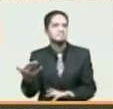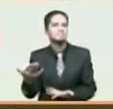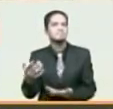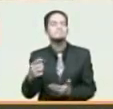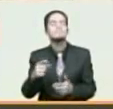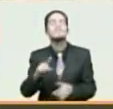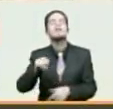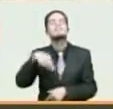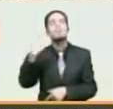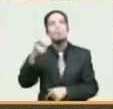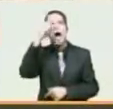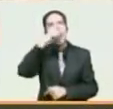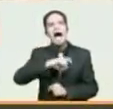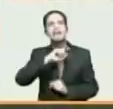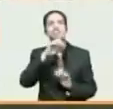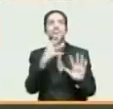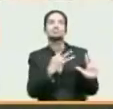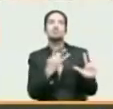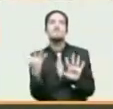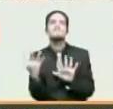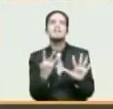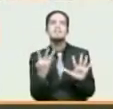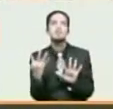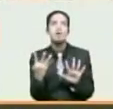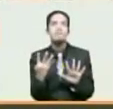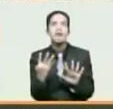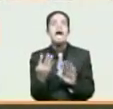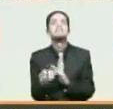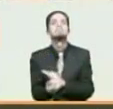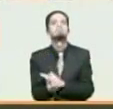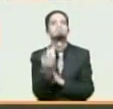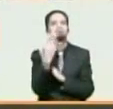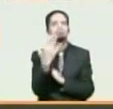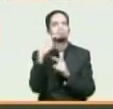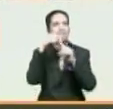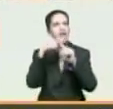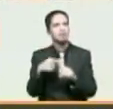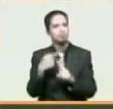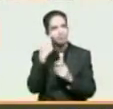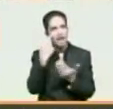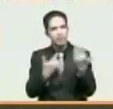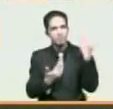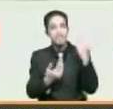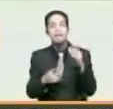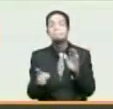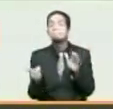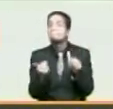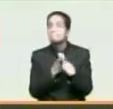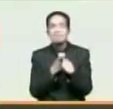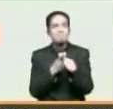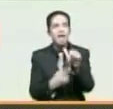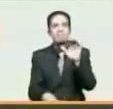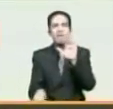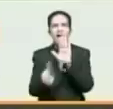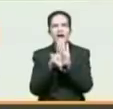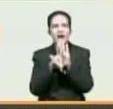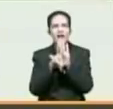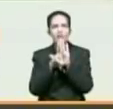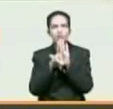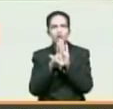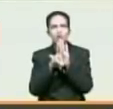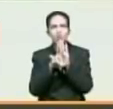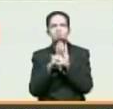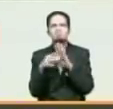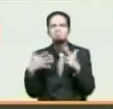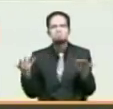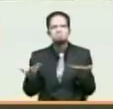año 99 y aquí está esta Constitución. Primer decreto que firmó el comandante Chávez, dando cumplimiento